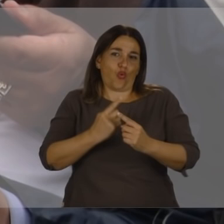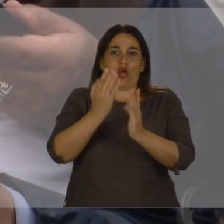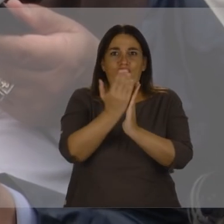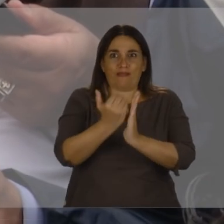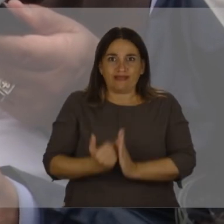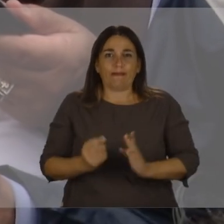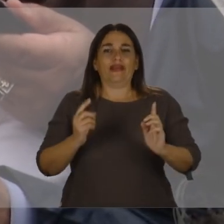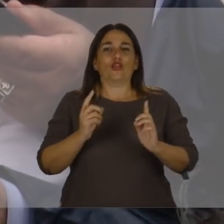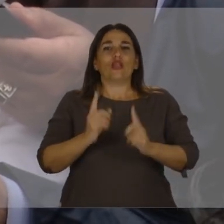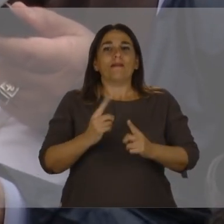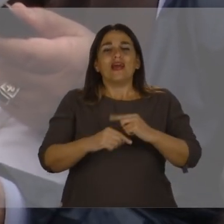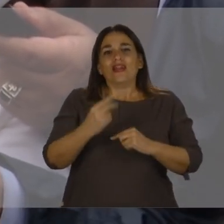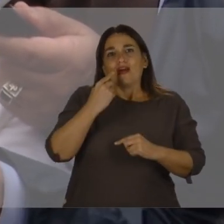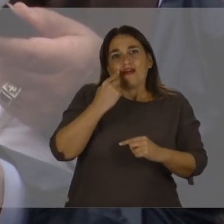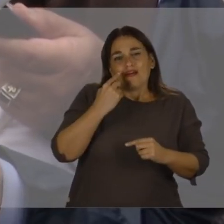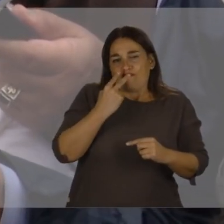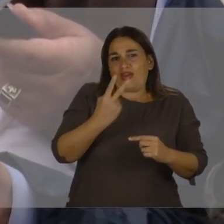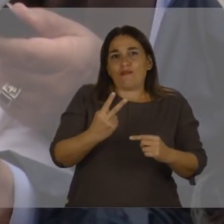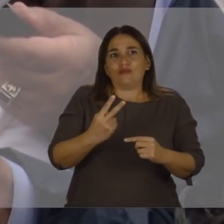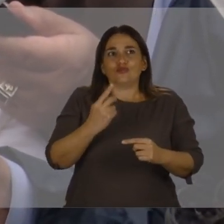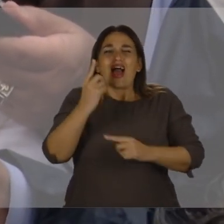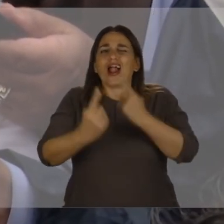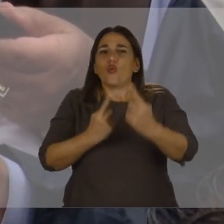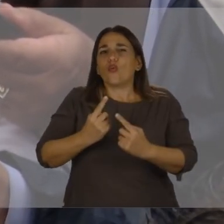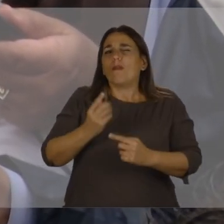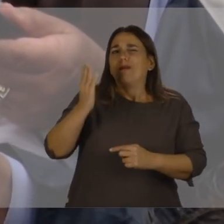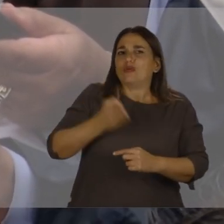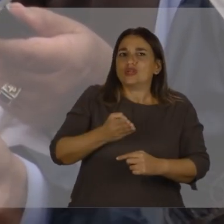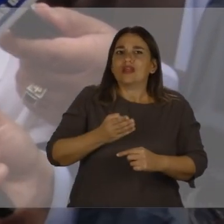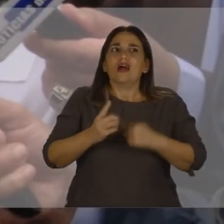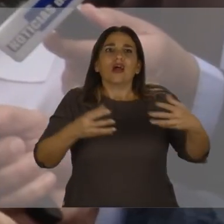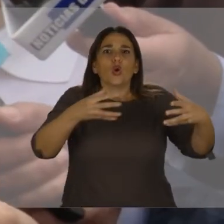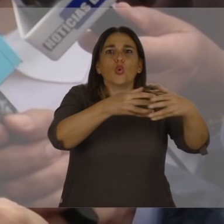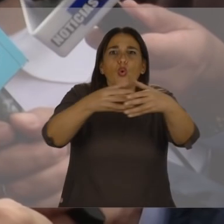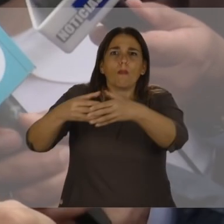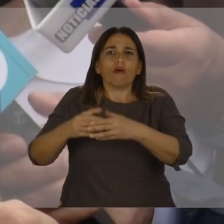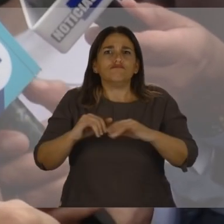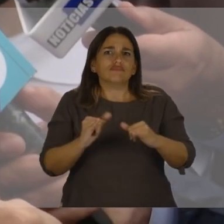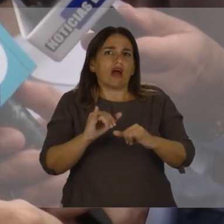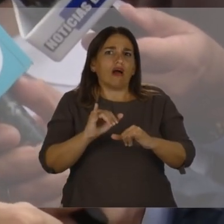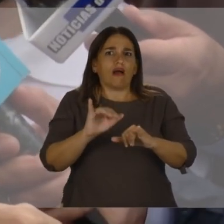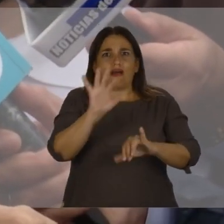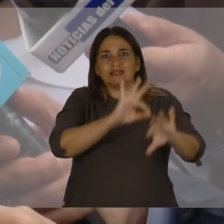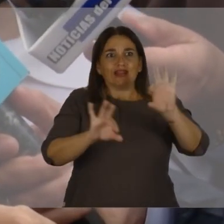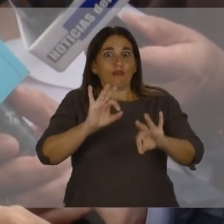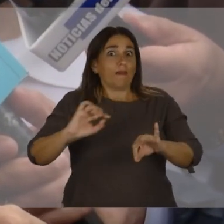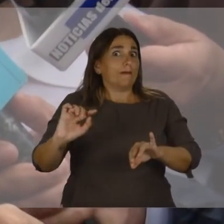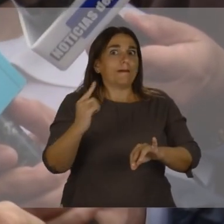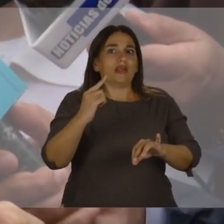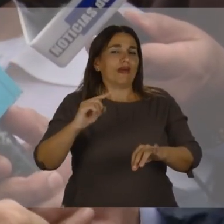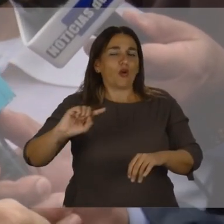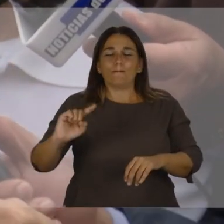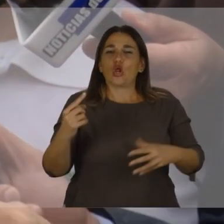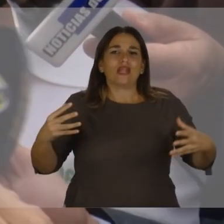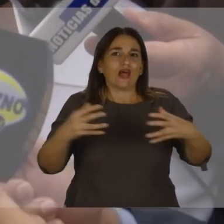algunos departamentos y cuando uno ve el porcentaje de vacunación en algunos sectores que fueron seleccionados para ser primeros